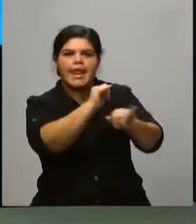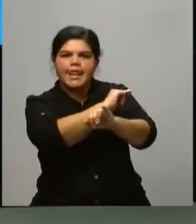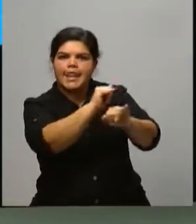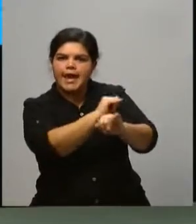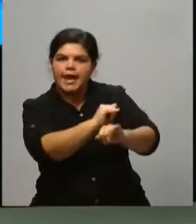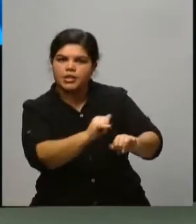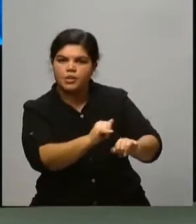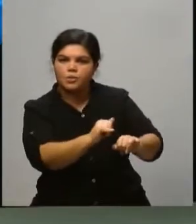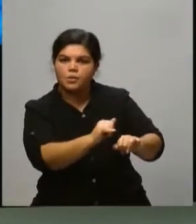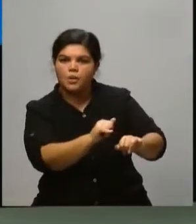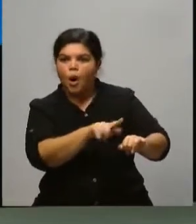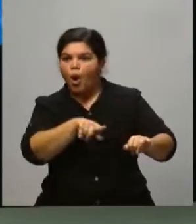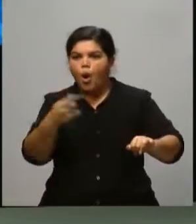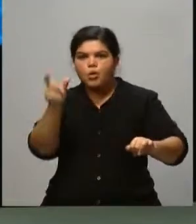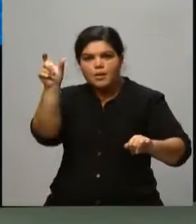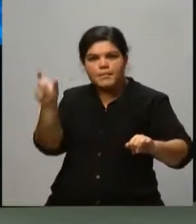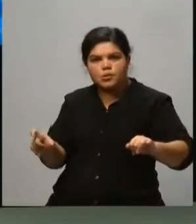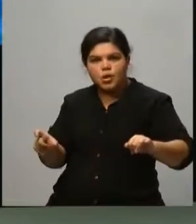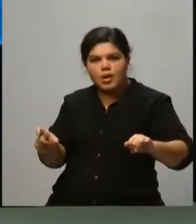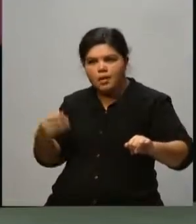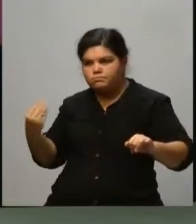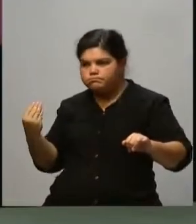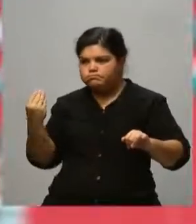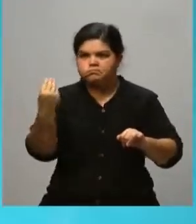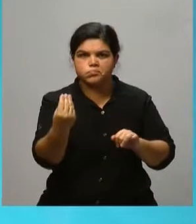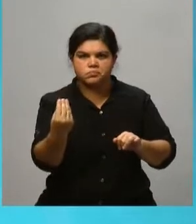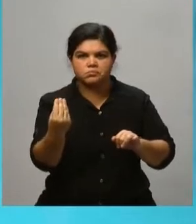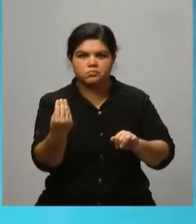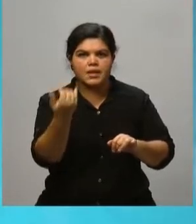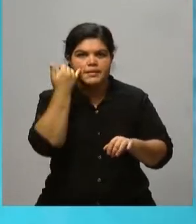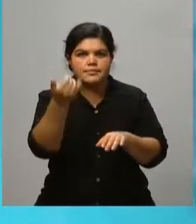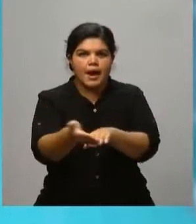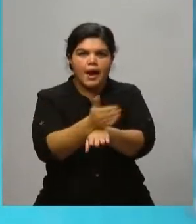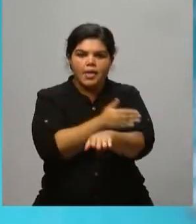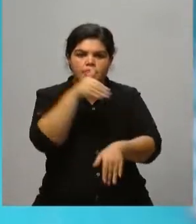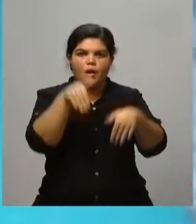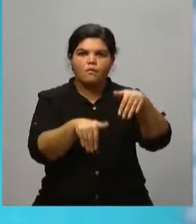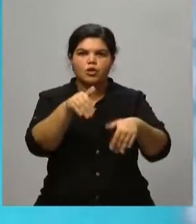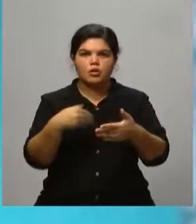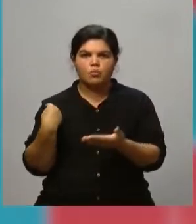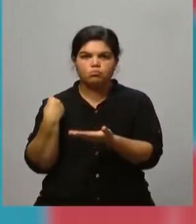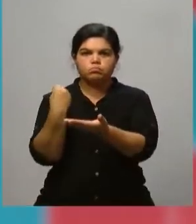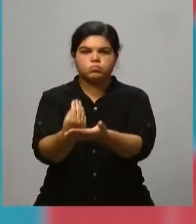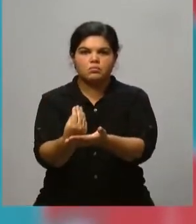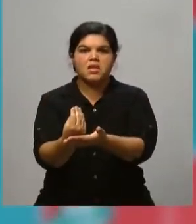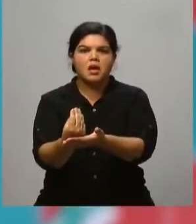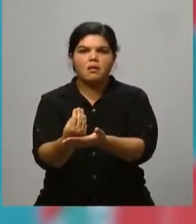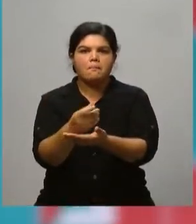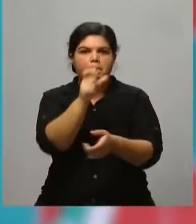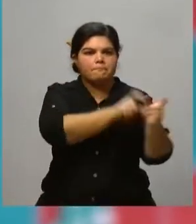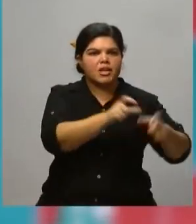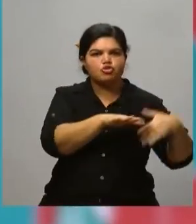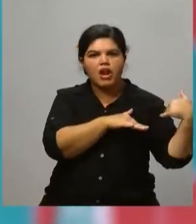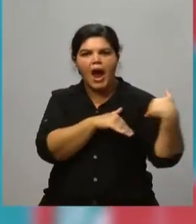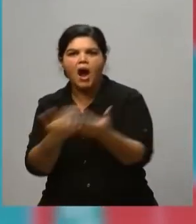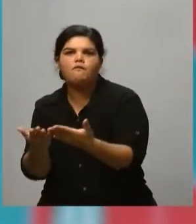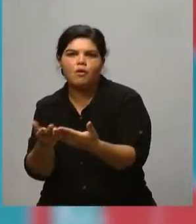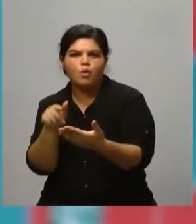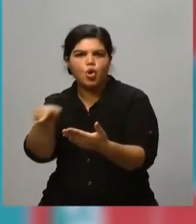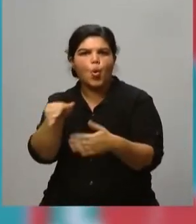que están teniendo imágenes muy negativas en todas las encuestas y análisis políticos que se hacen a nivel nacional,